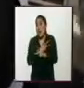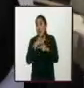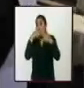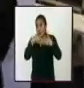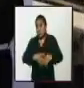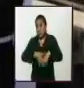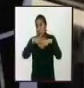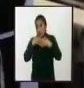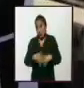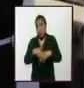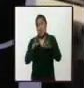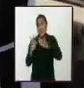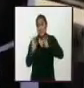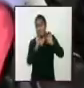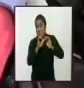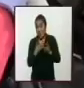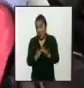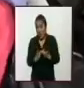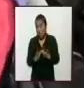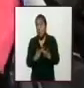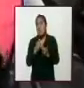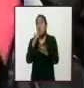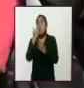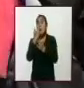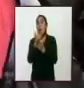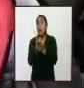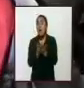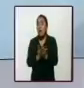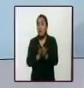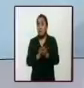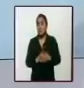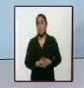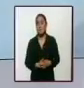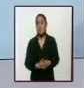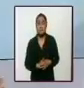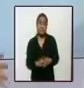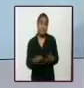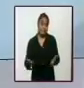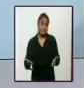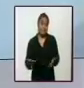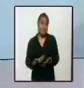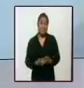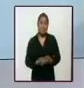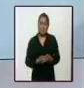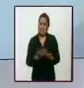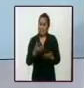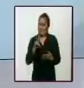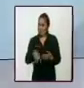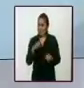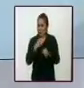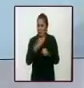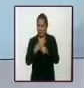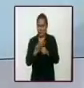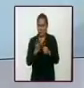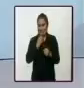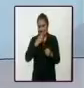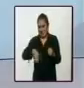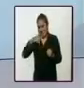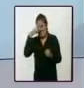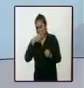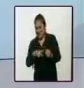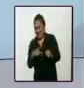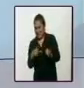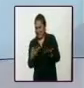en el ritmo de generación de empleos. Son muy contradictorios los signos económicos del país.